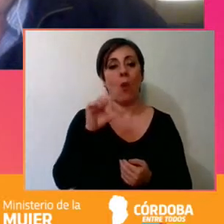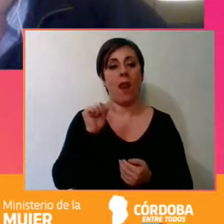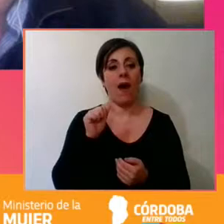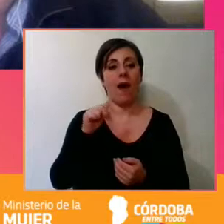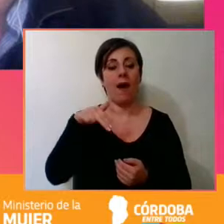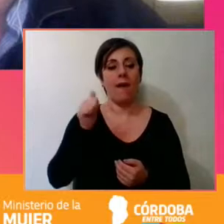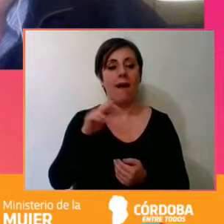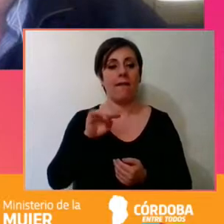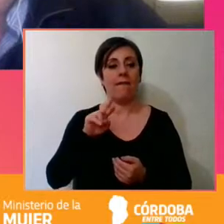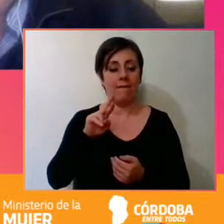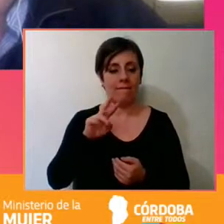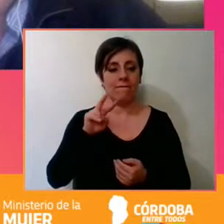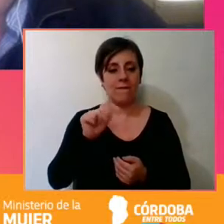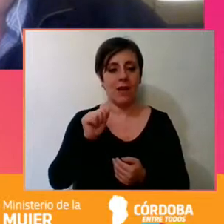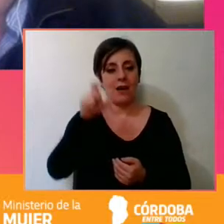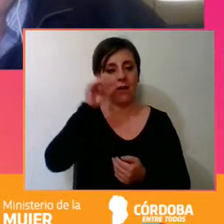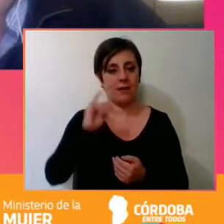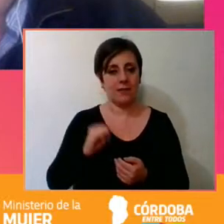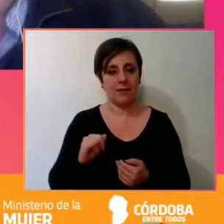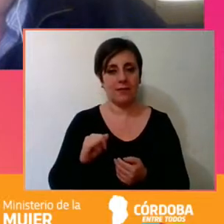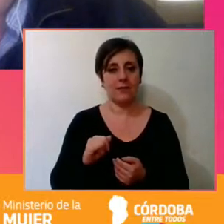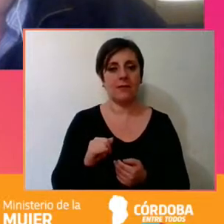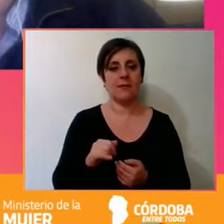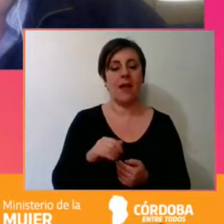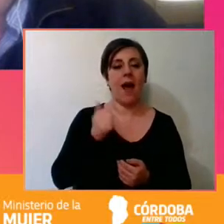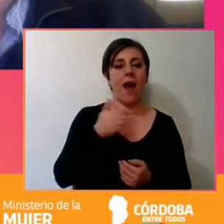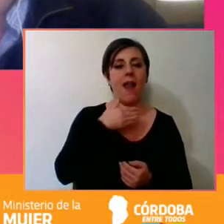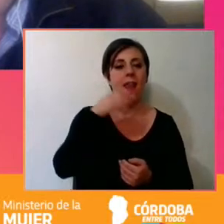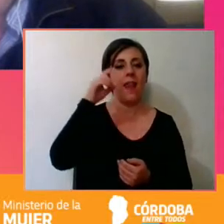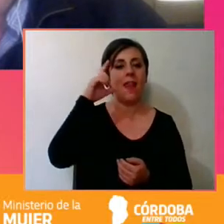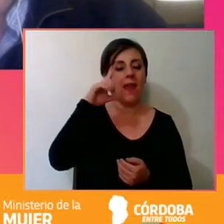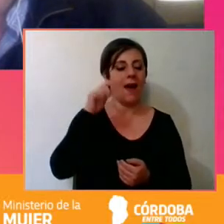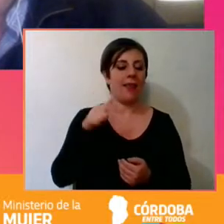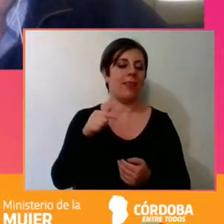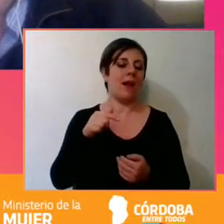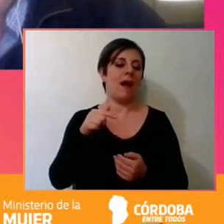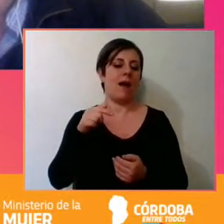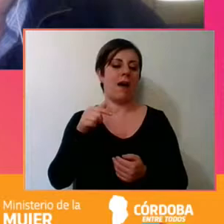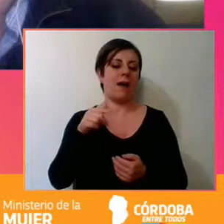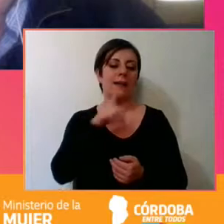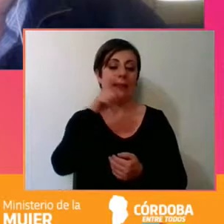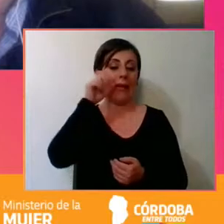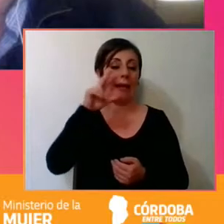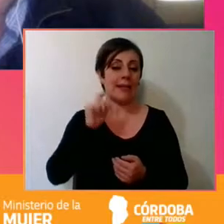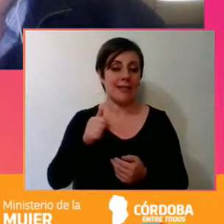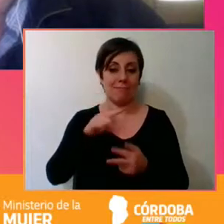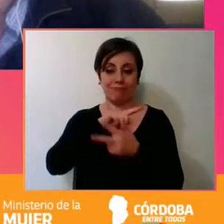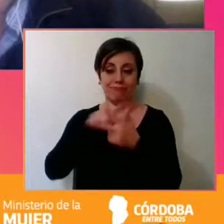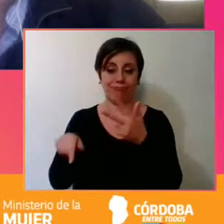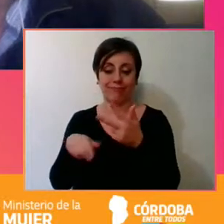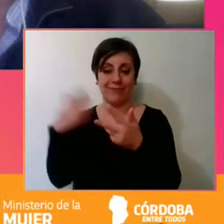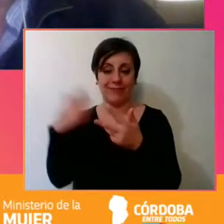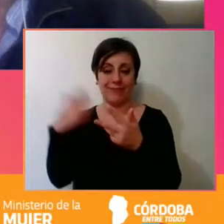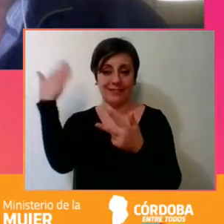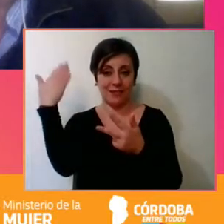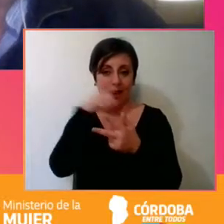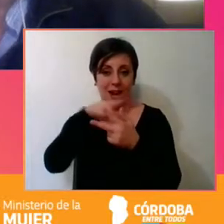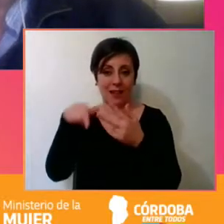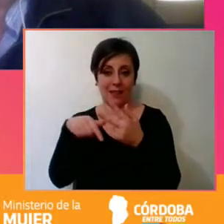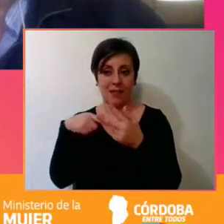como nuestra querida Alejandra Mora Mora y Teresa Inchaustegui han sido parte de las distintas